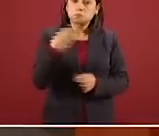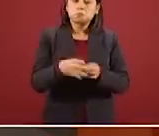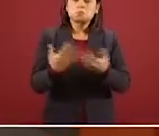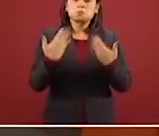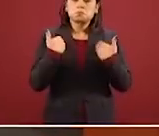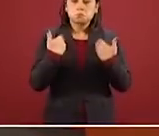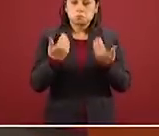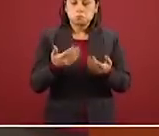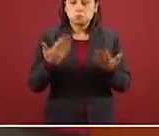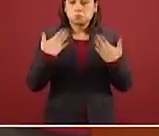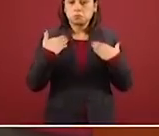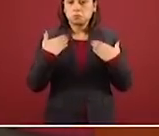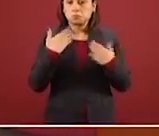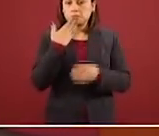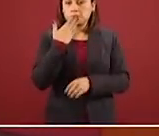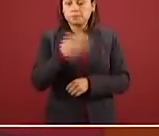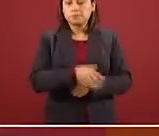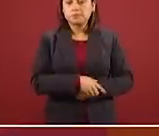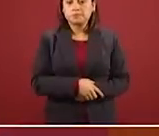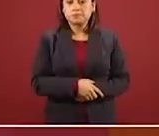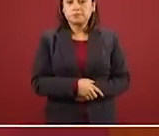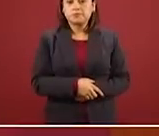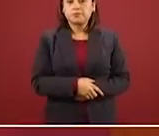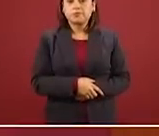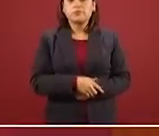Nosotros vamos a procurar